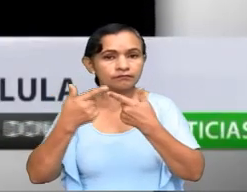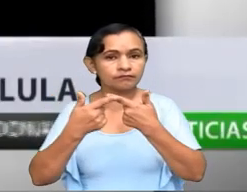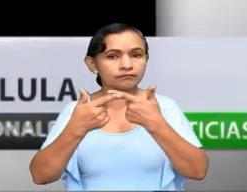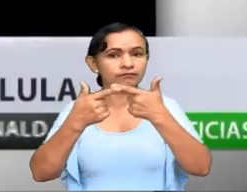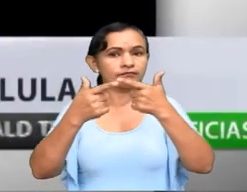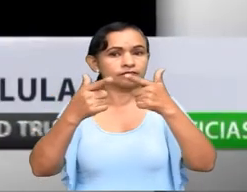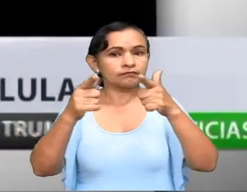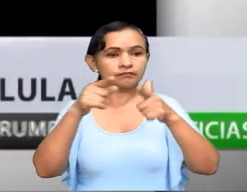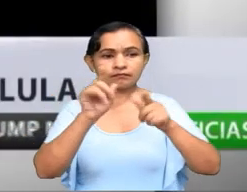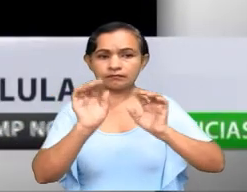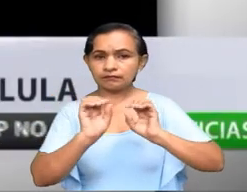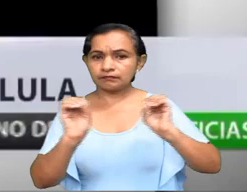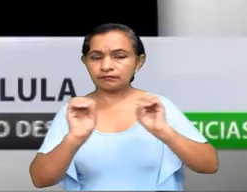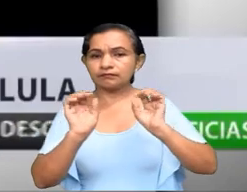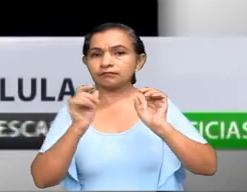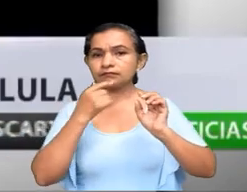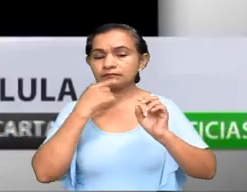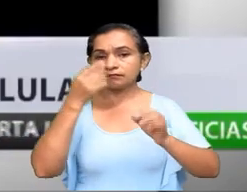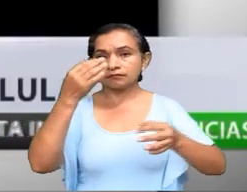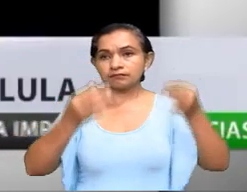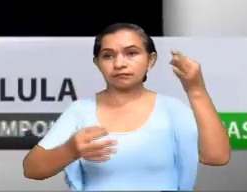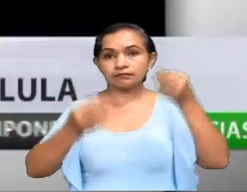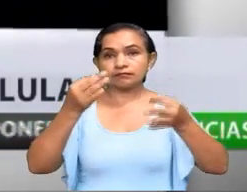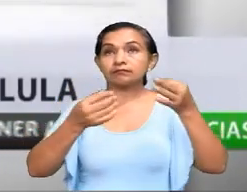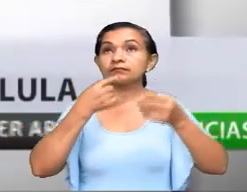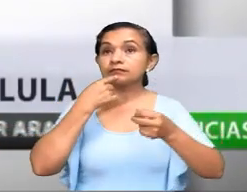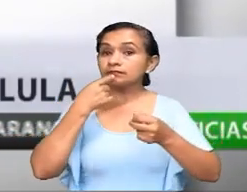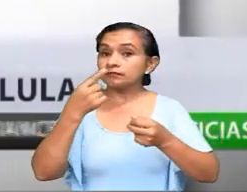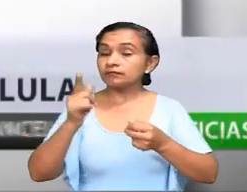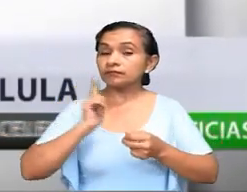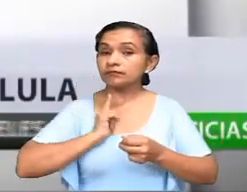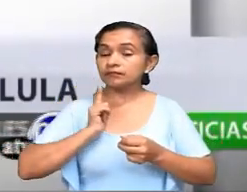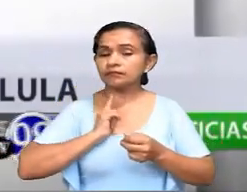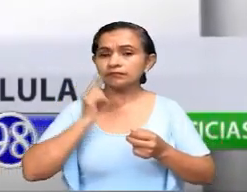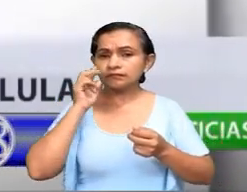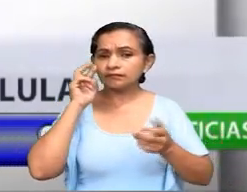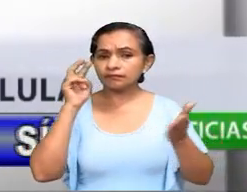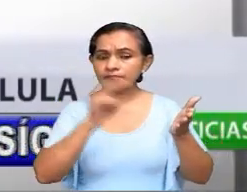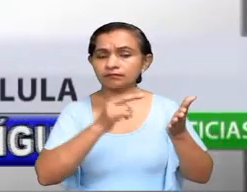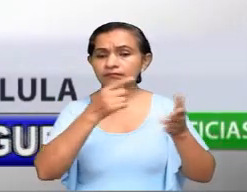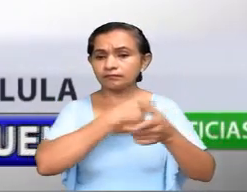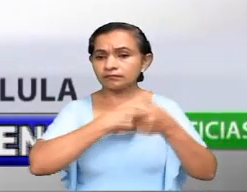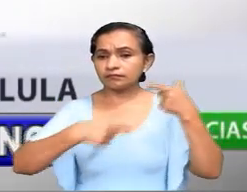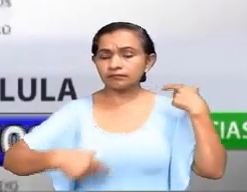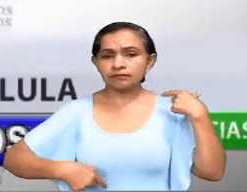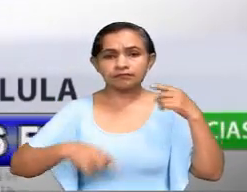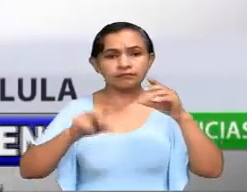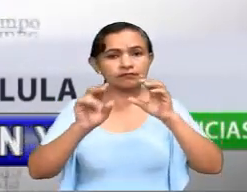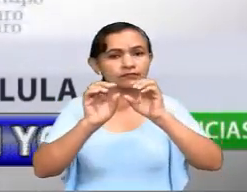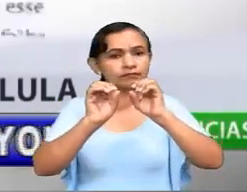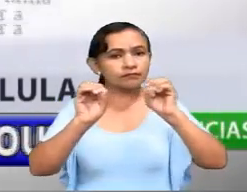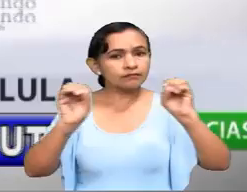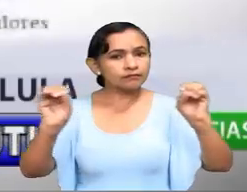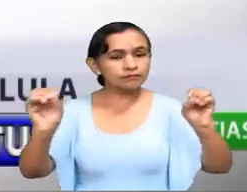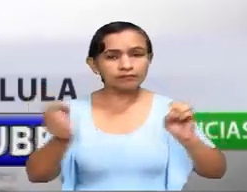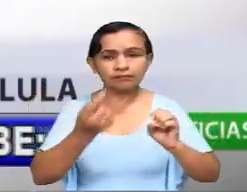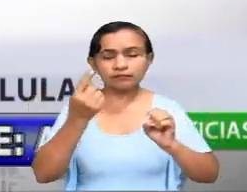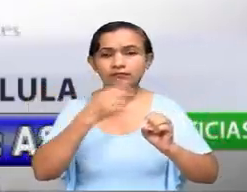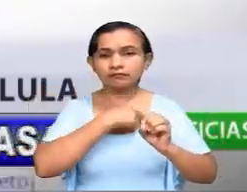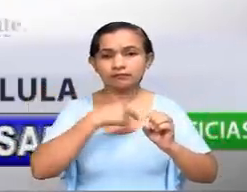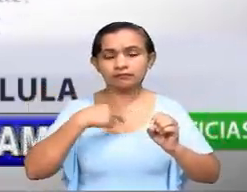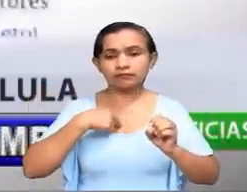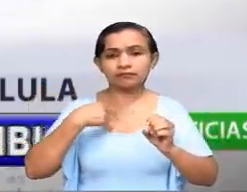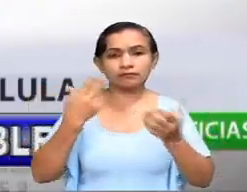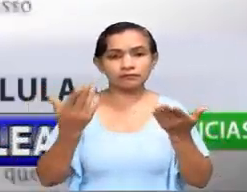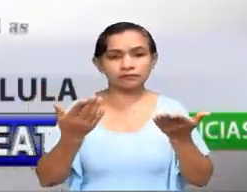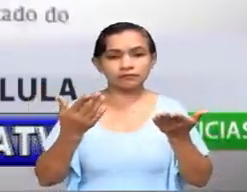primer mandatario. El juez que llevara el caso indicó que existe evidencia de que el expresidente no realizó o siguió el trabajo, y la descripción del